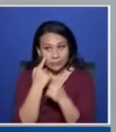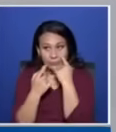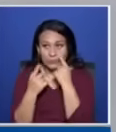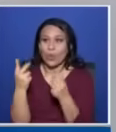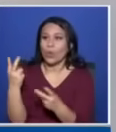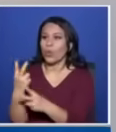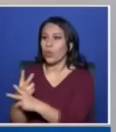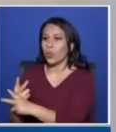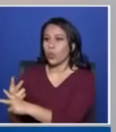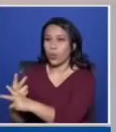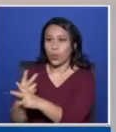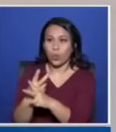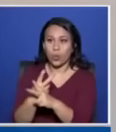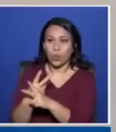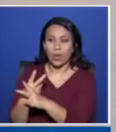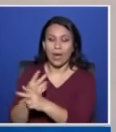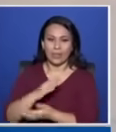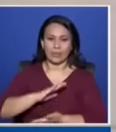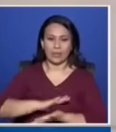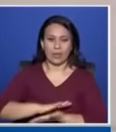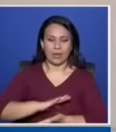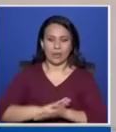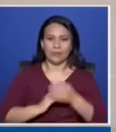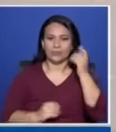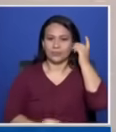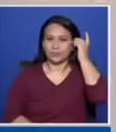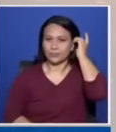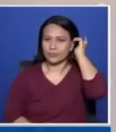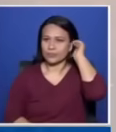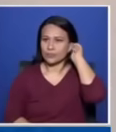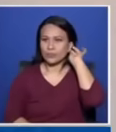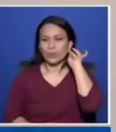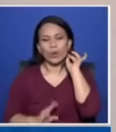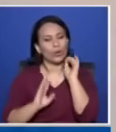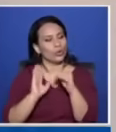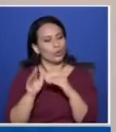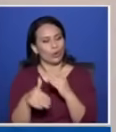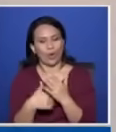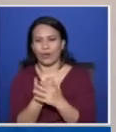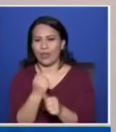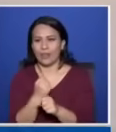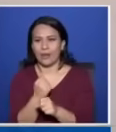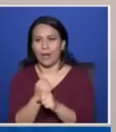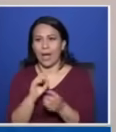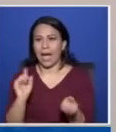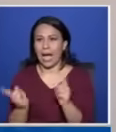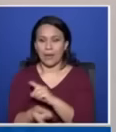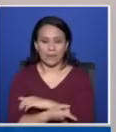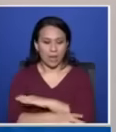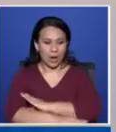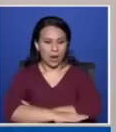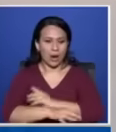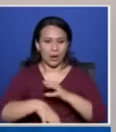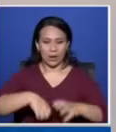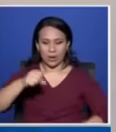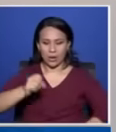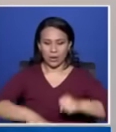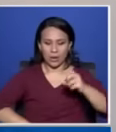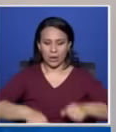maneje con mucha tranquilidad, porque de una u otra manera todos estos trabajos de cambiar las juntas de